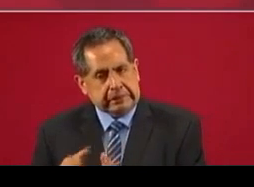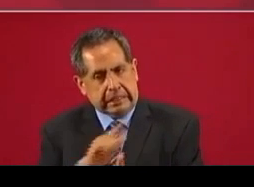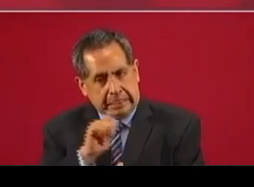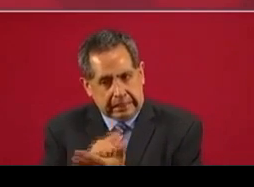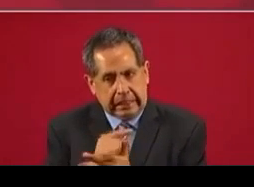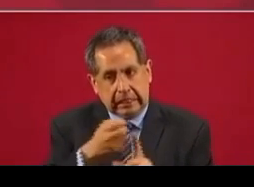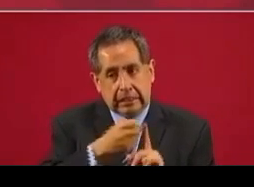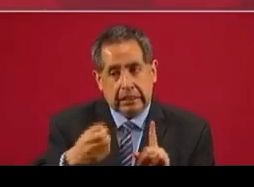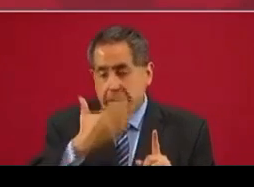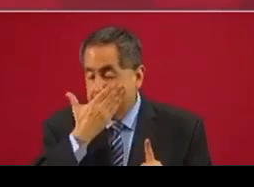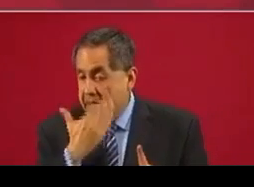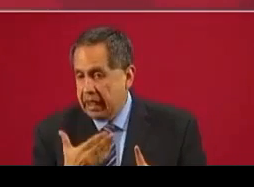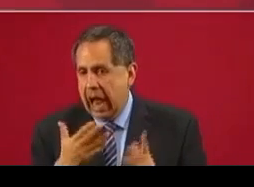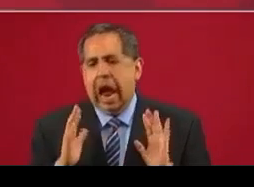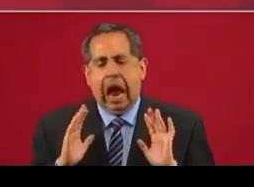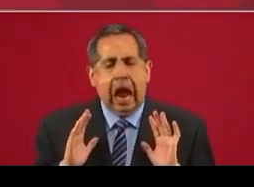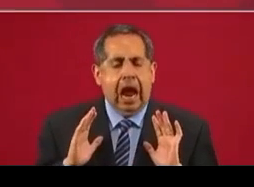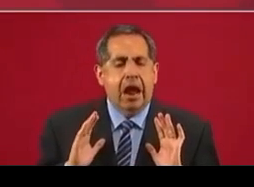pero